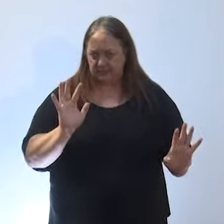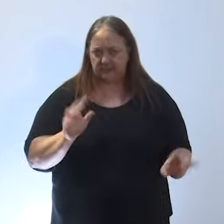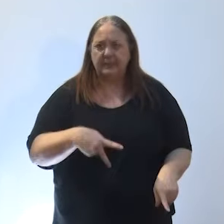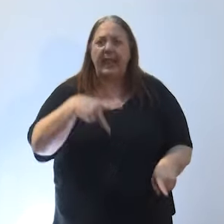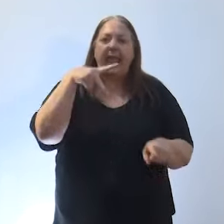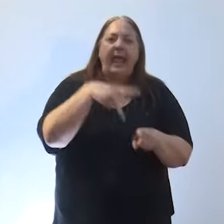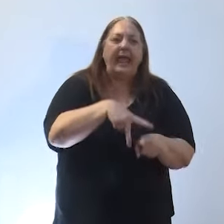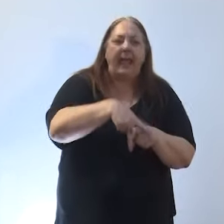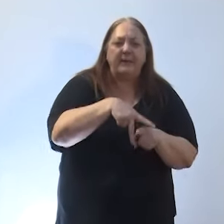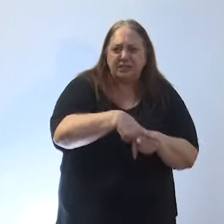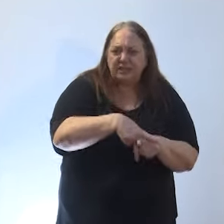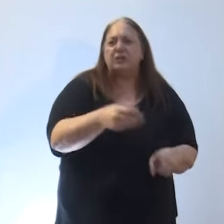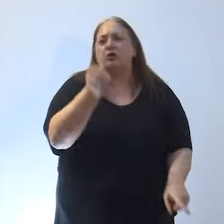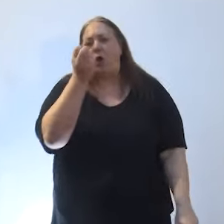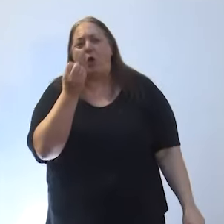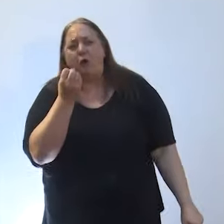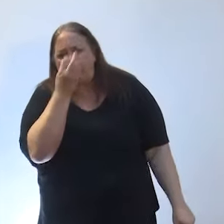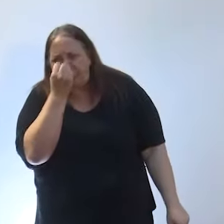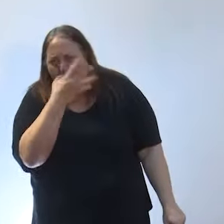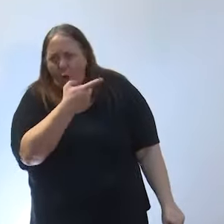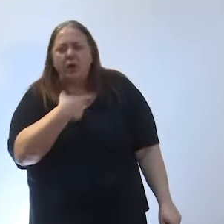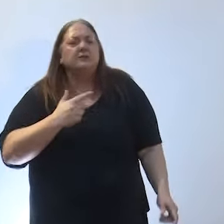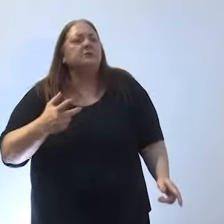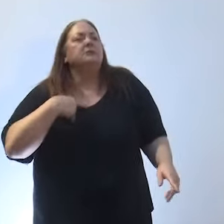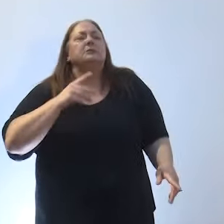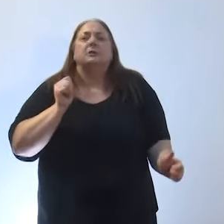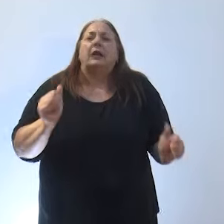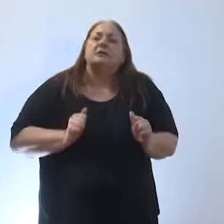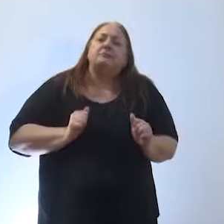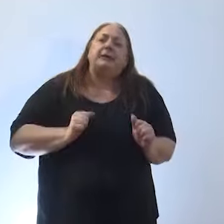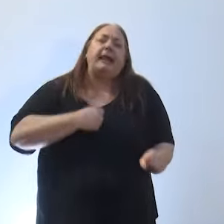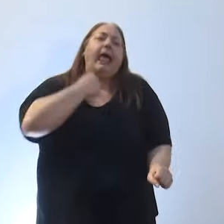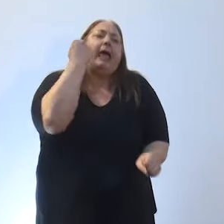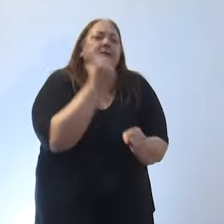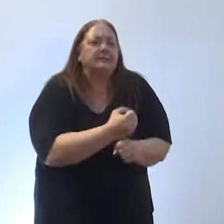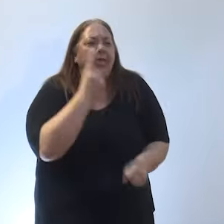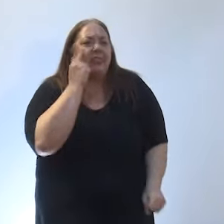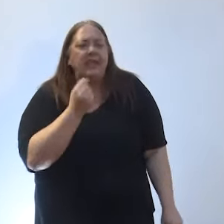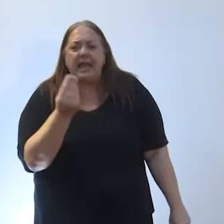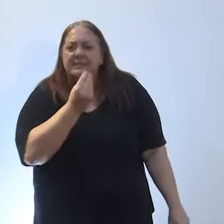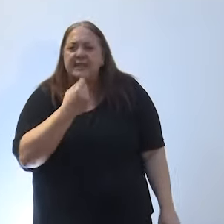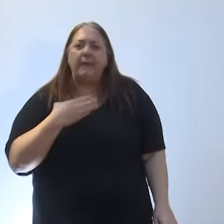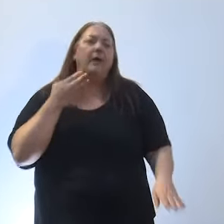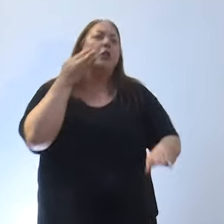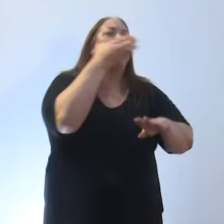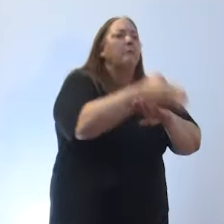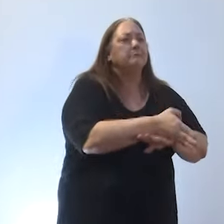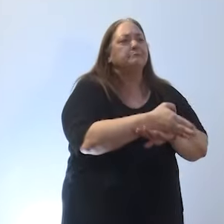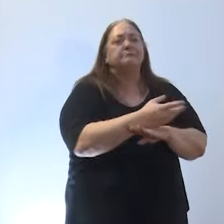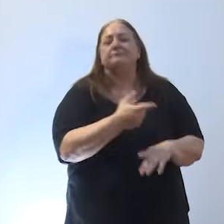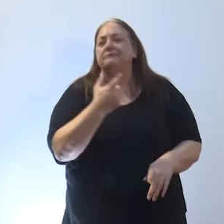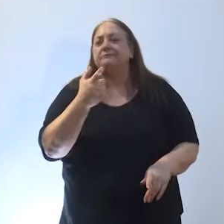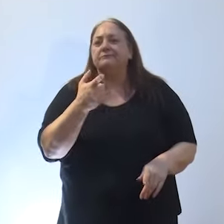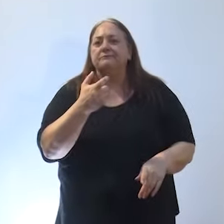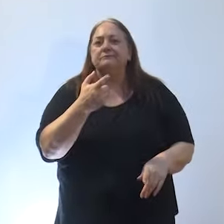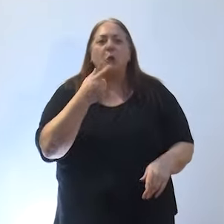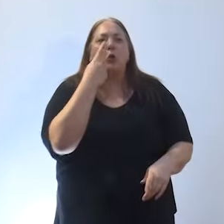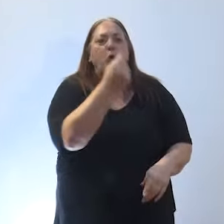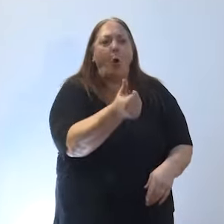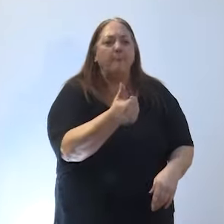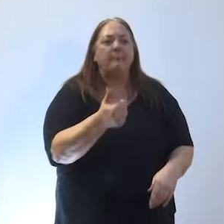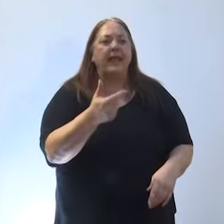sábado para ir a la carnicería y comprar con la cuenta de ney o sea por qué no podemos